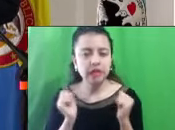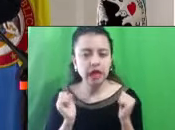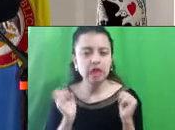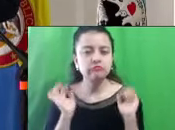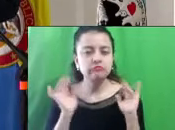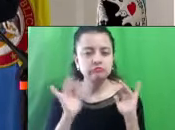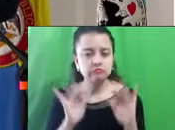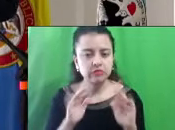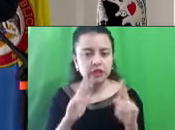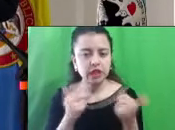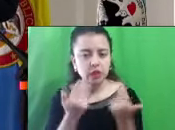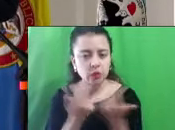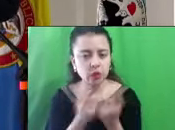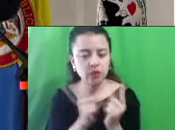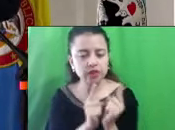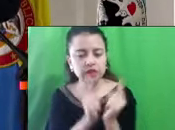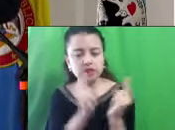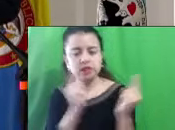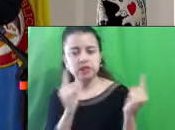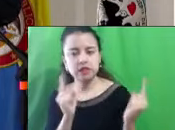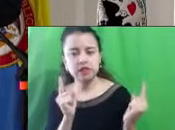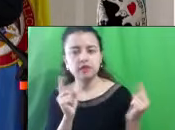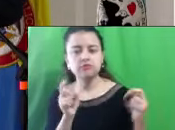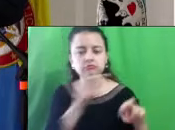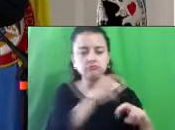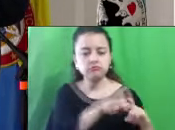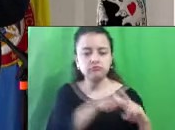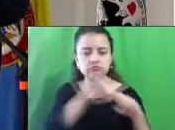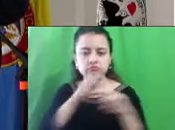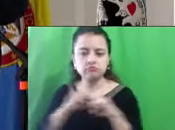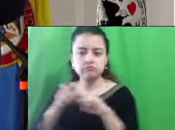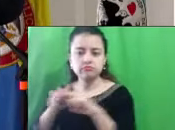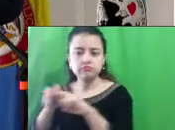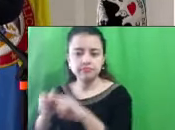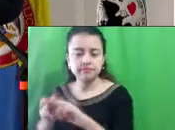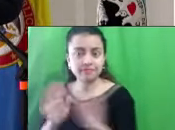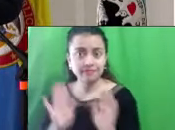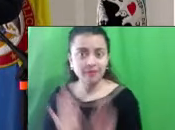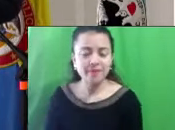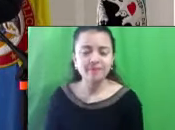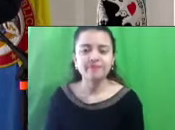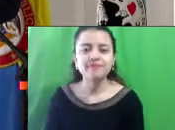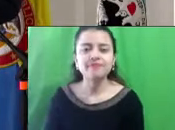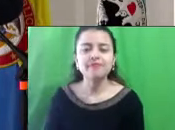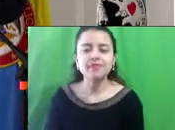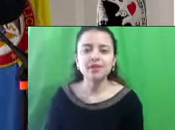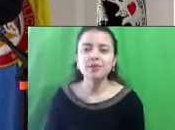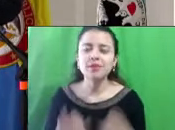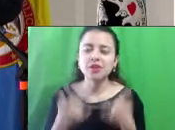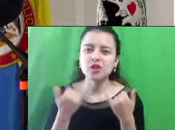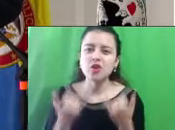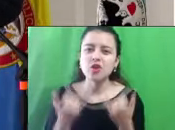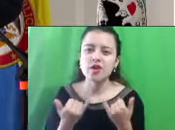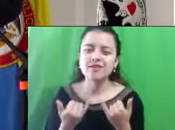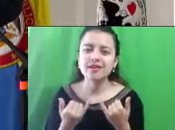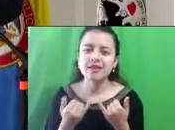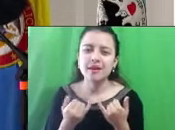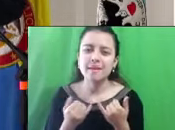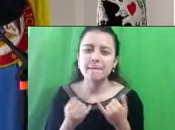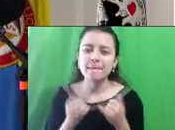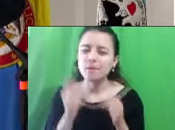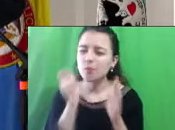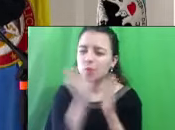hoy presentamos un informe básicamente del año 2021 de la ejecución, pero voy a hablar de unos temas muy generales